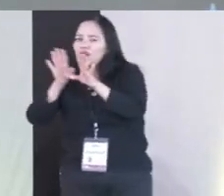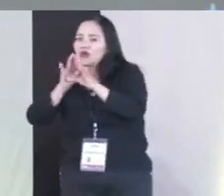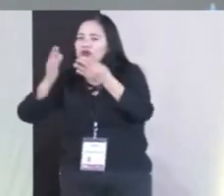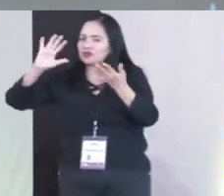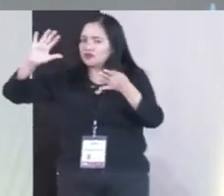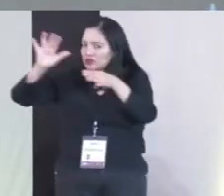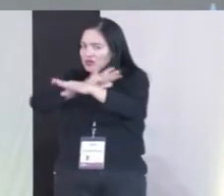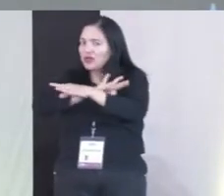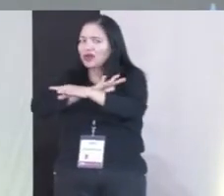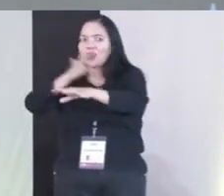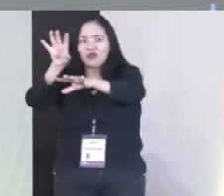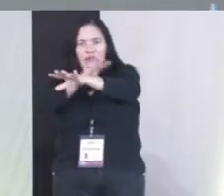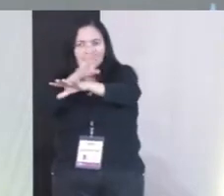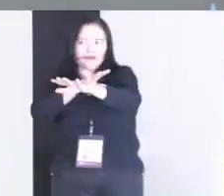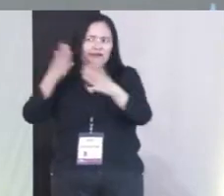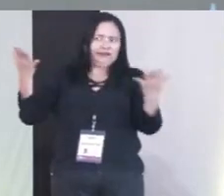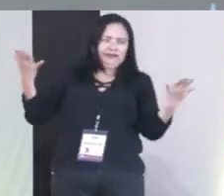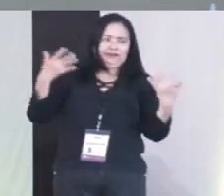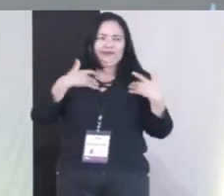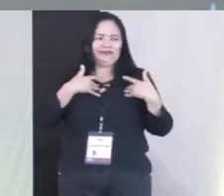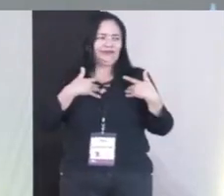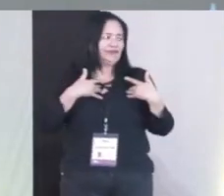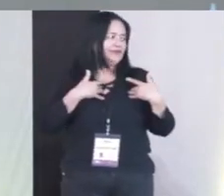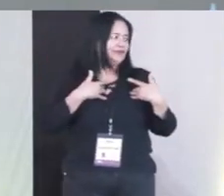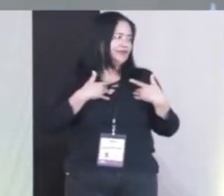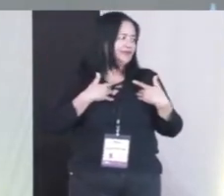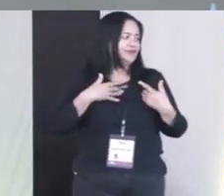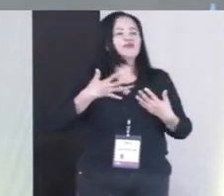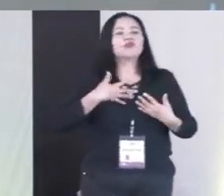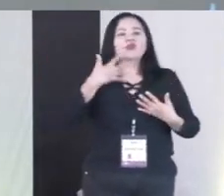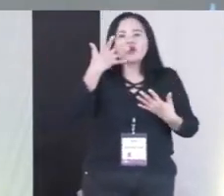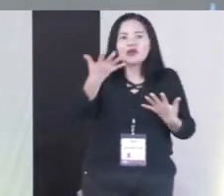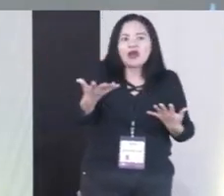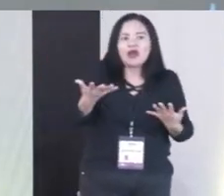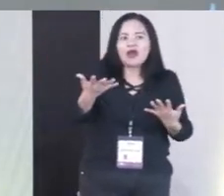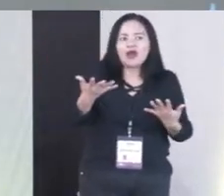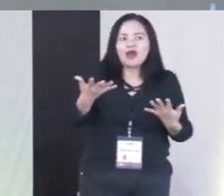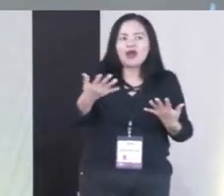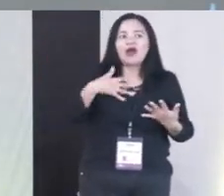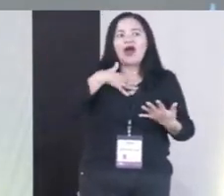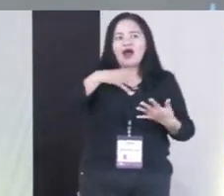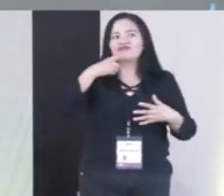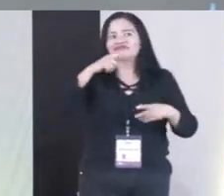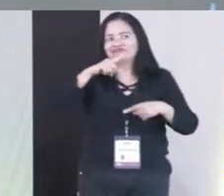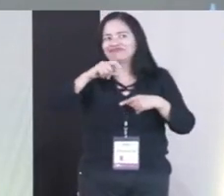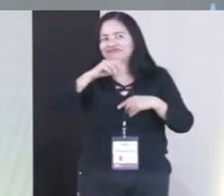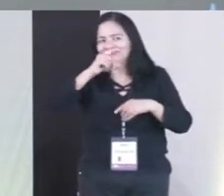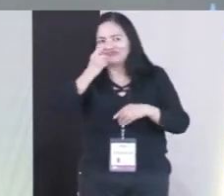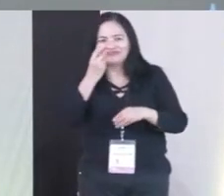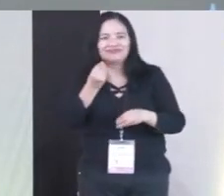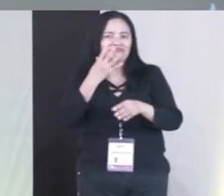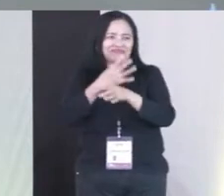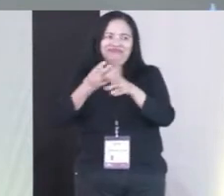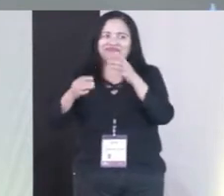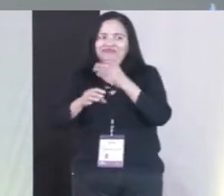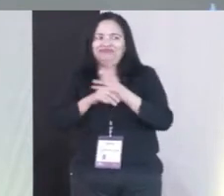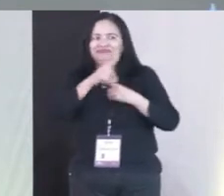reforma energética que trae. Esto me ha hecho dar varios malos pasos en esta vida.